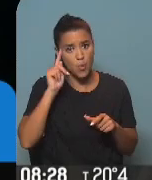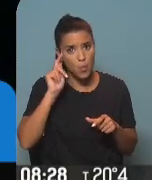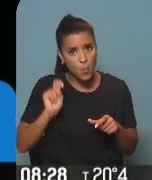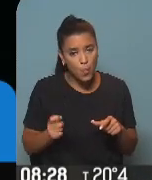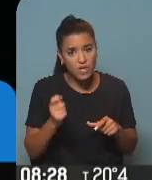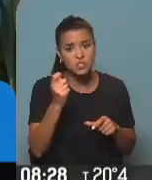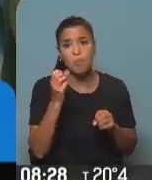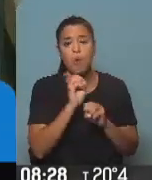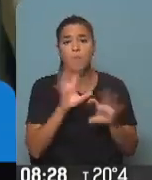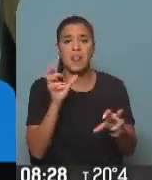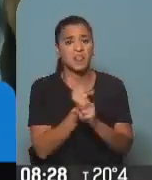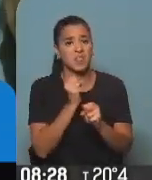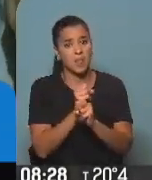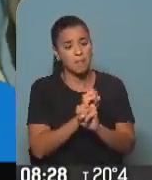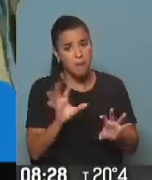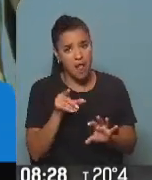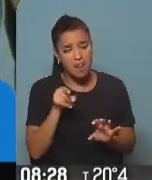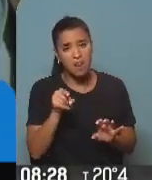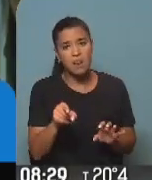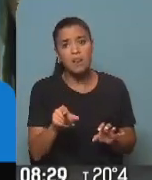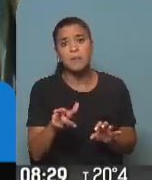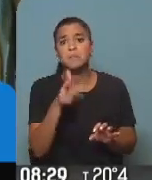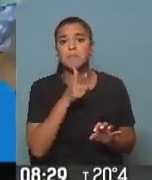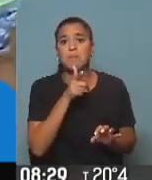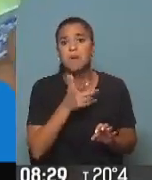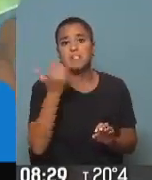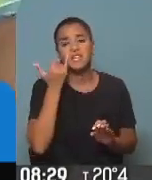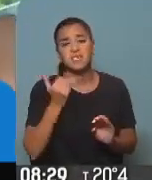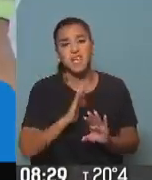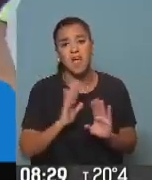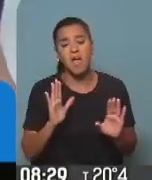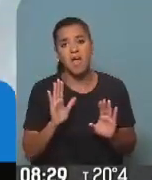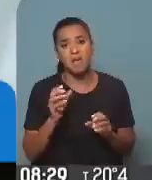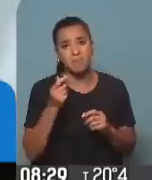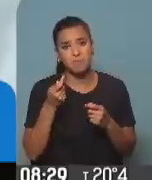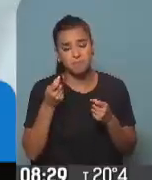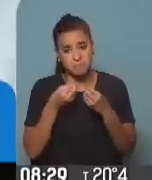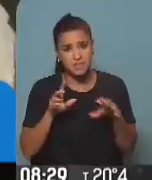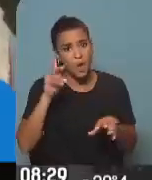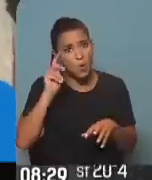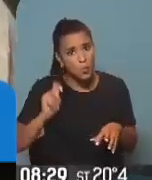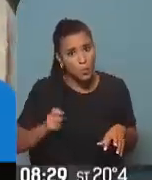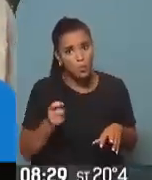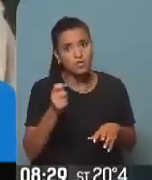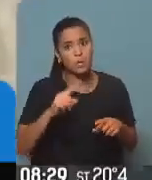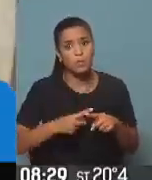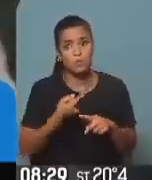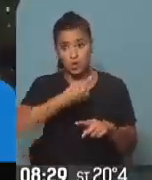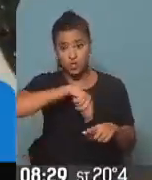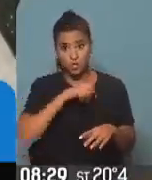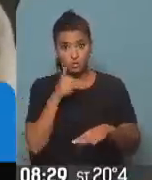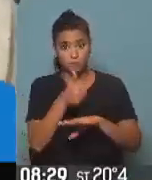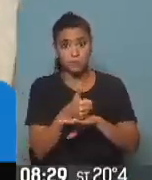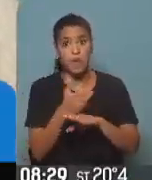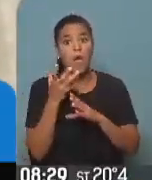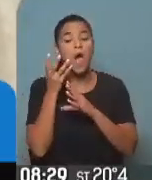mal desempeño y creo que hay elementos suficientes como para iniciarle juicio político. Estamos aquí para acompañar